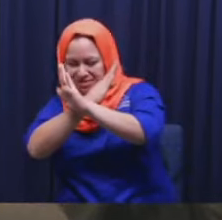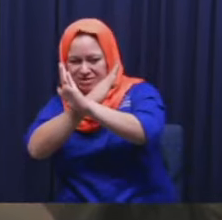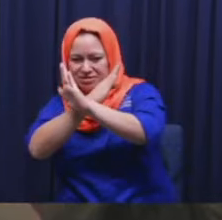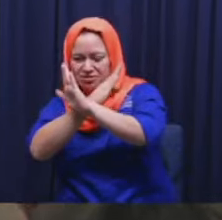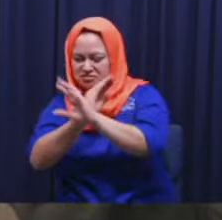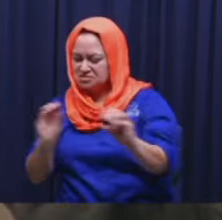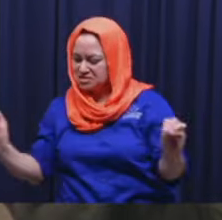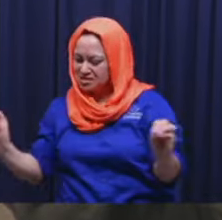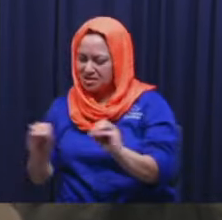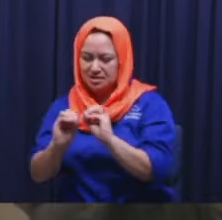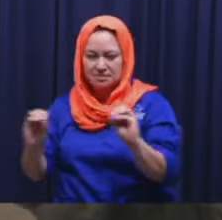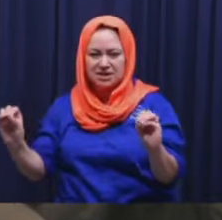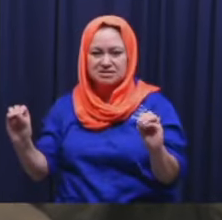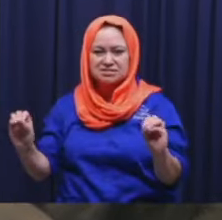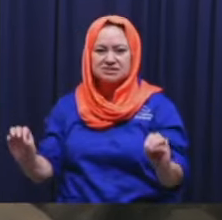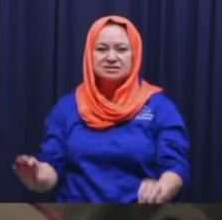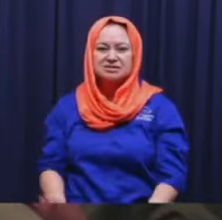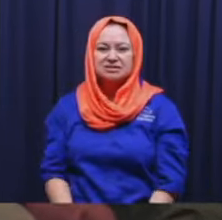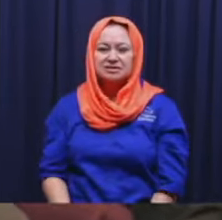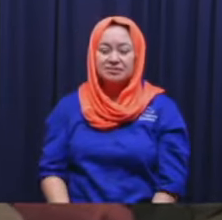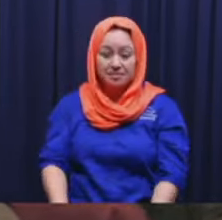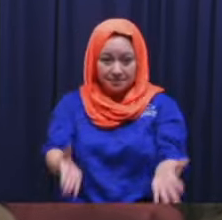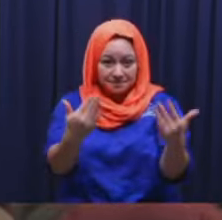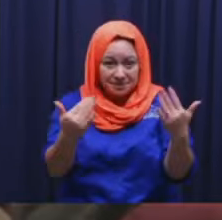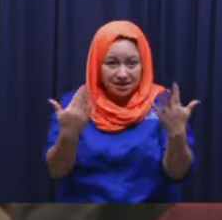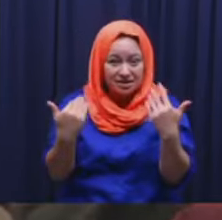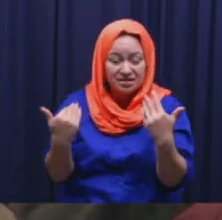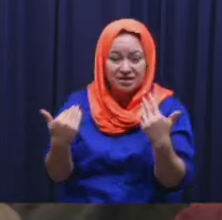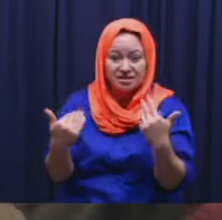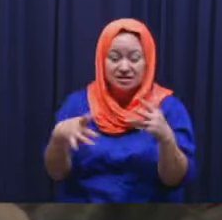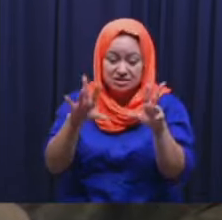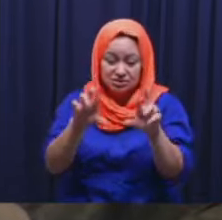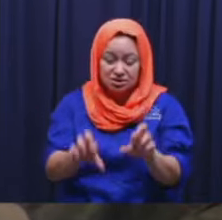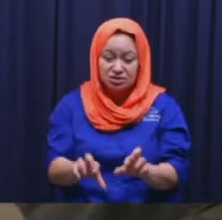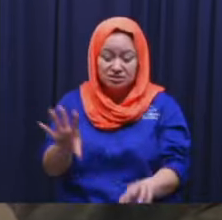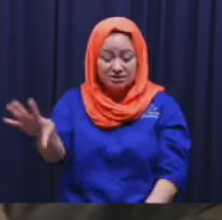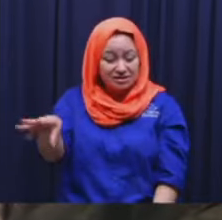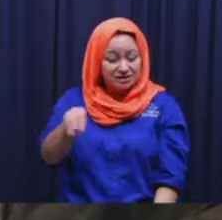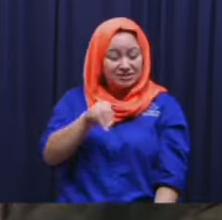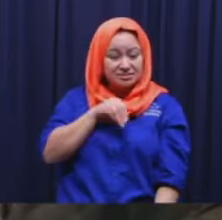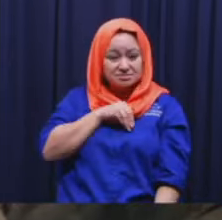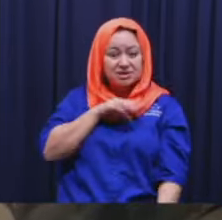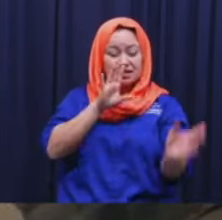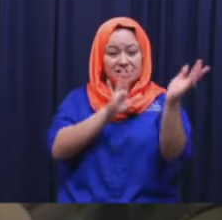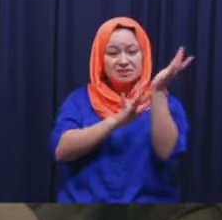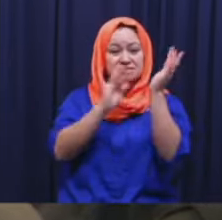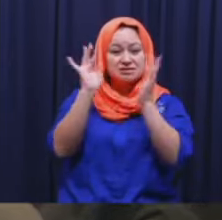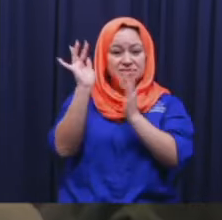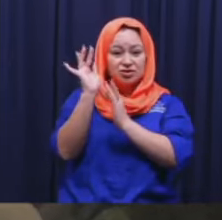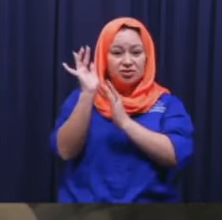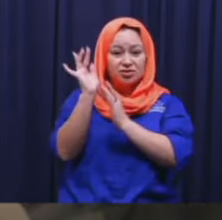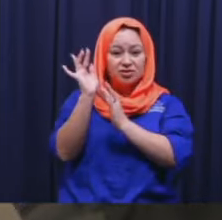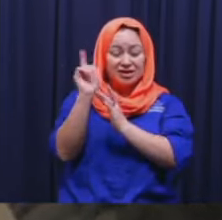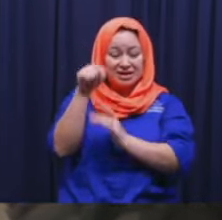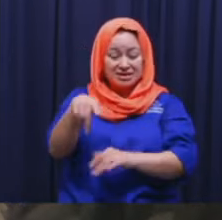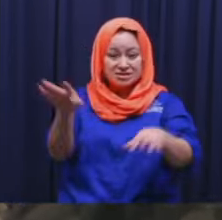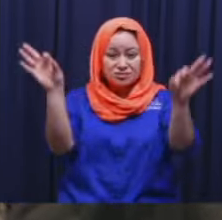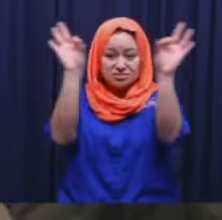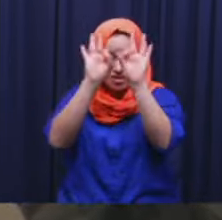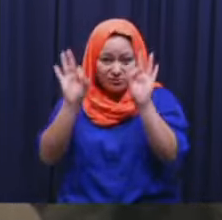Vengan aquí los que quieren aceptar a Jesús. No hay otra forma de resistir al diablo.